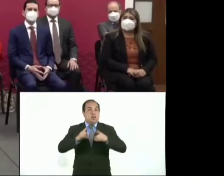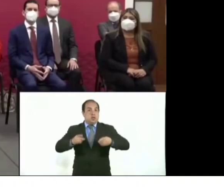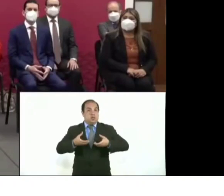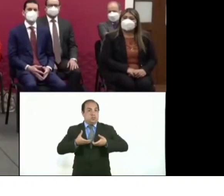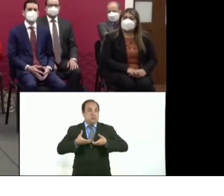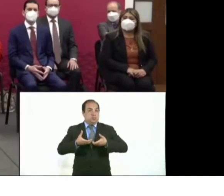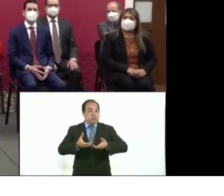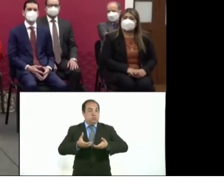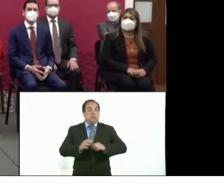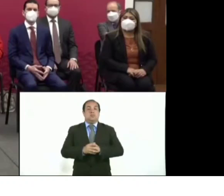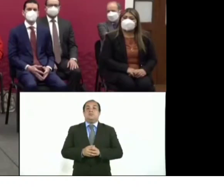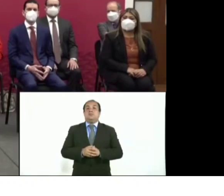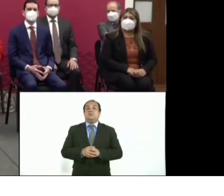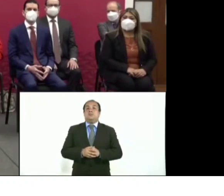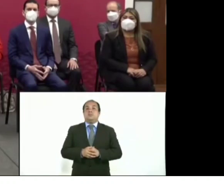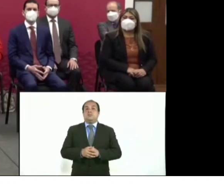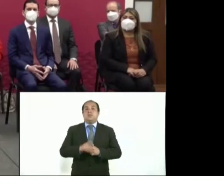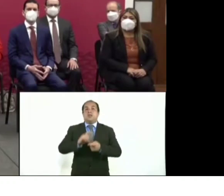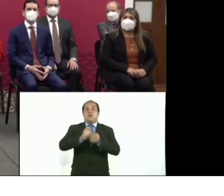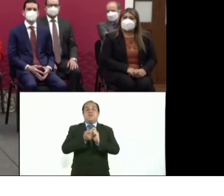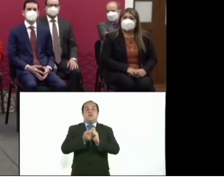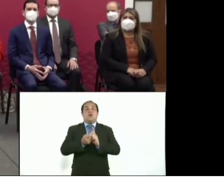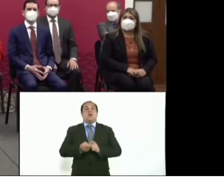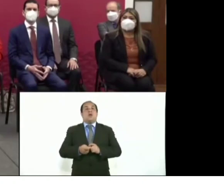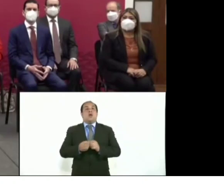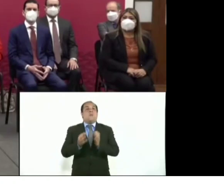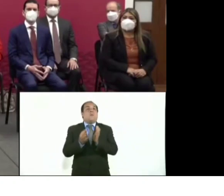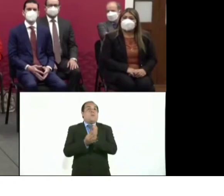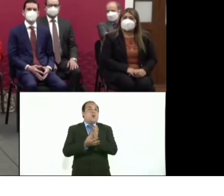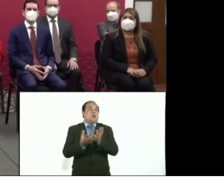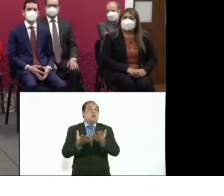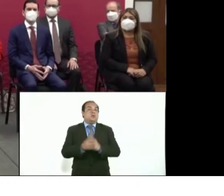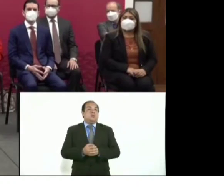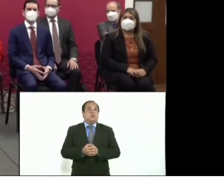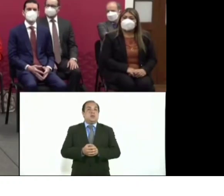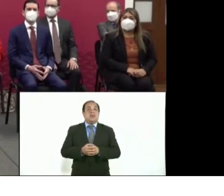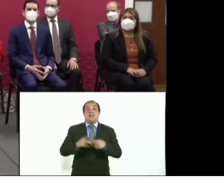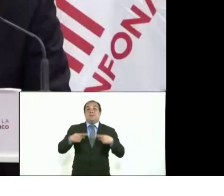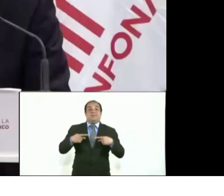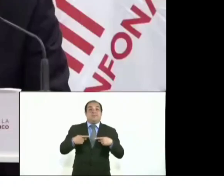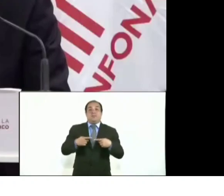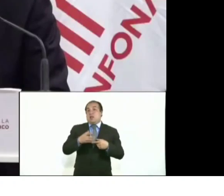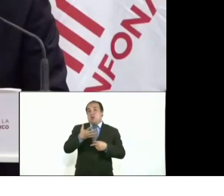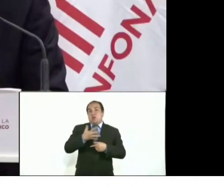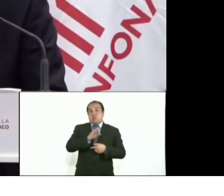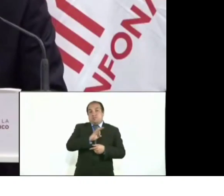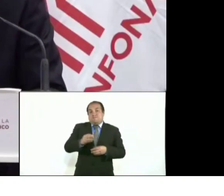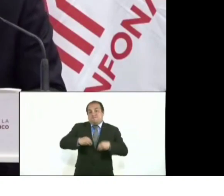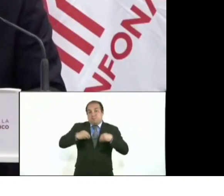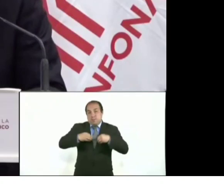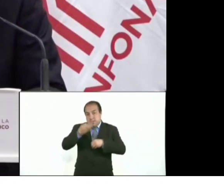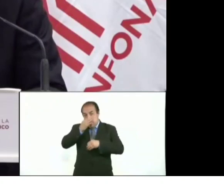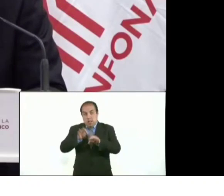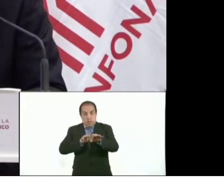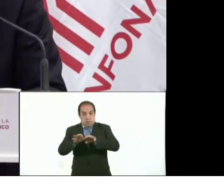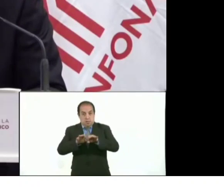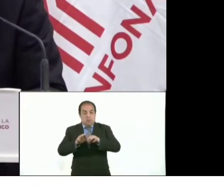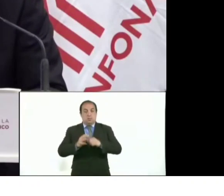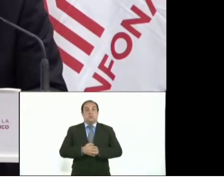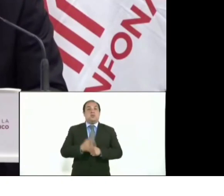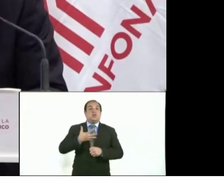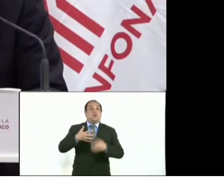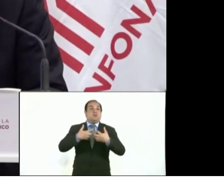moneda de cambio y la población más pobre se quedó sin opciones para vivir cerca de su trabajo. La corrupción carcomió a una industria que se